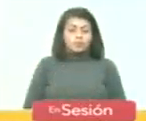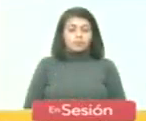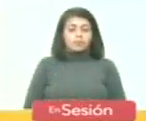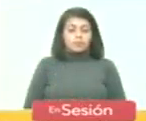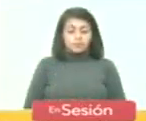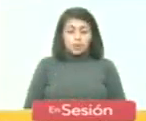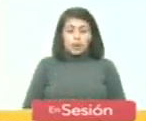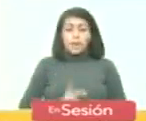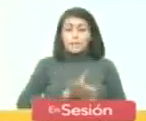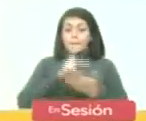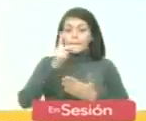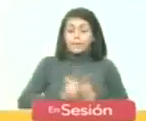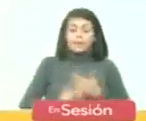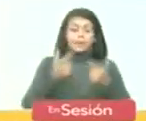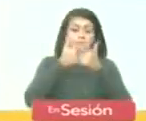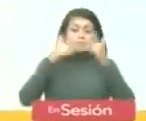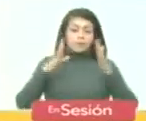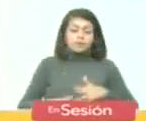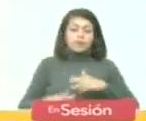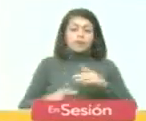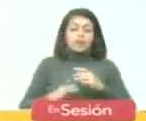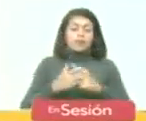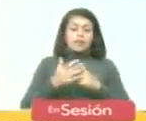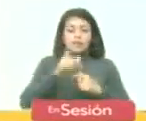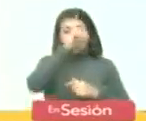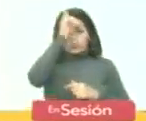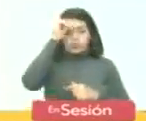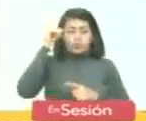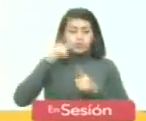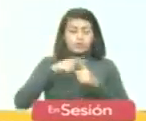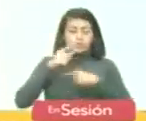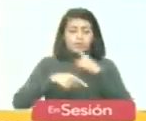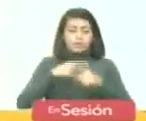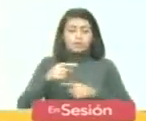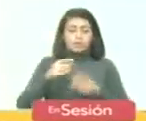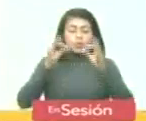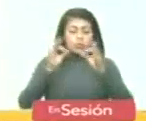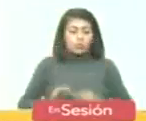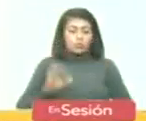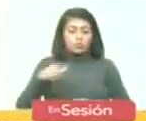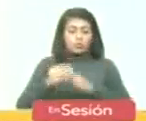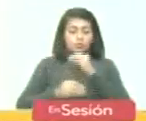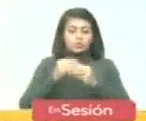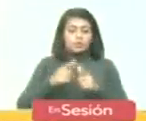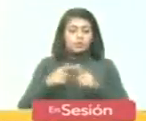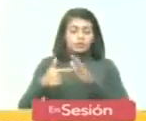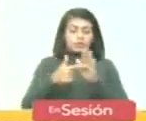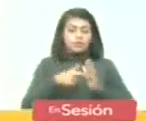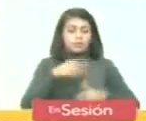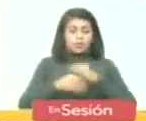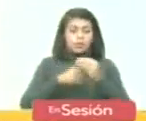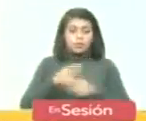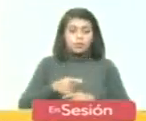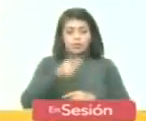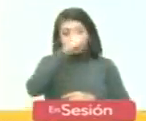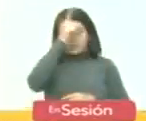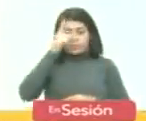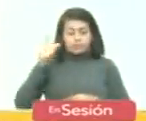la operación para la liberación del malandro de Leopoldo López, justo cuando ocurría esto, cuando ocurría el golpe de